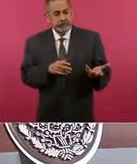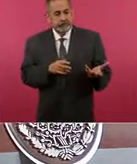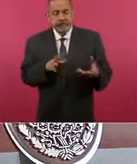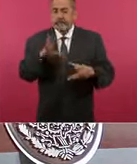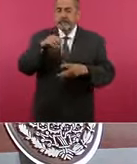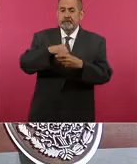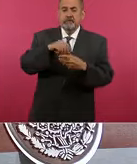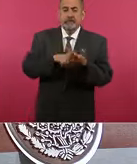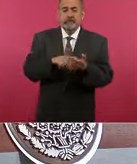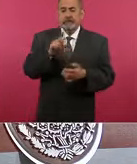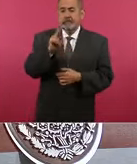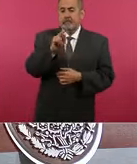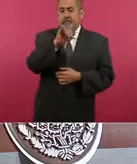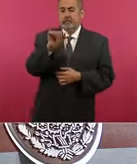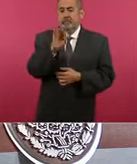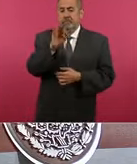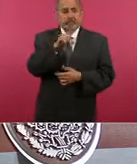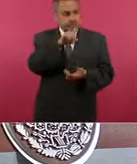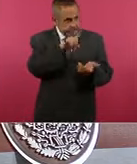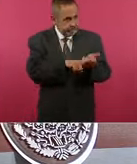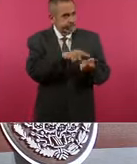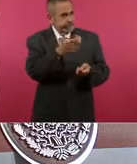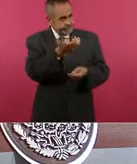Poder Judicial